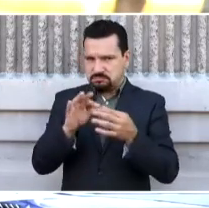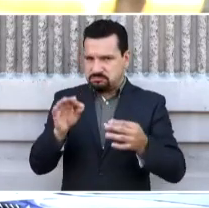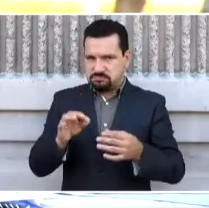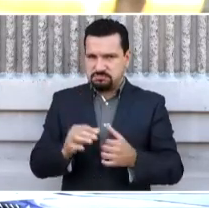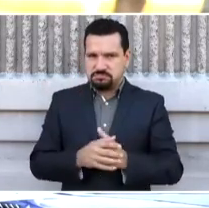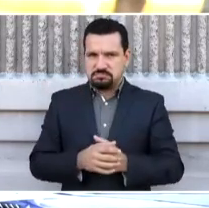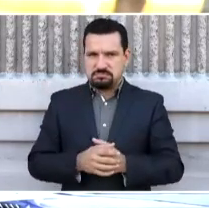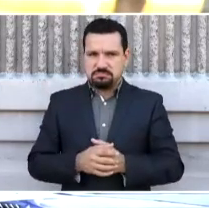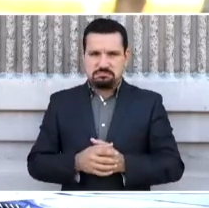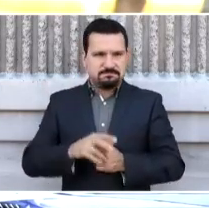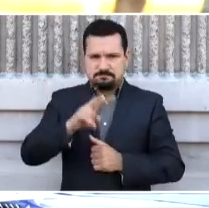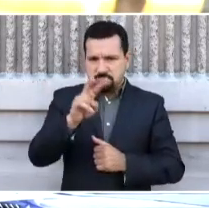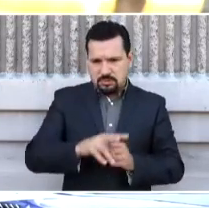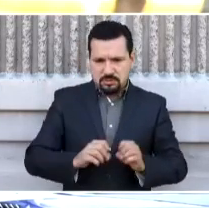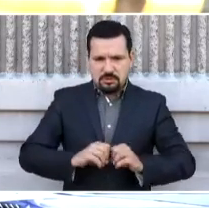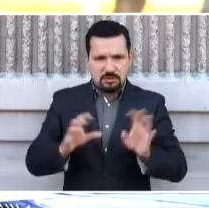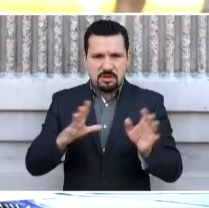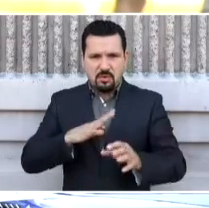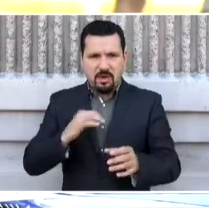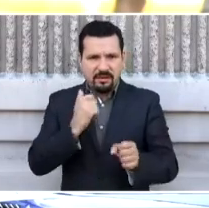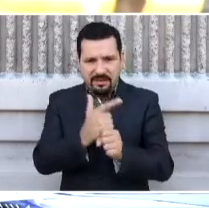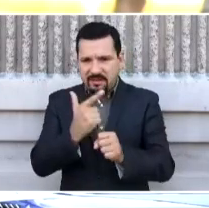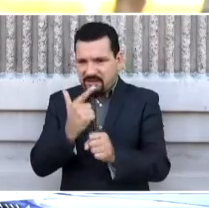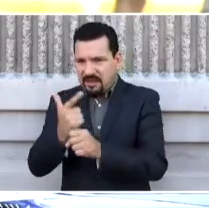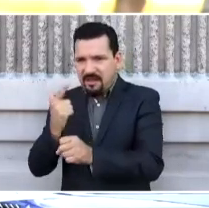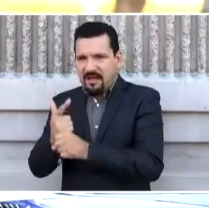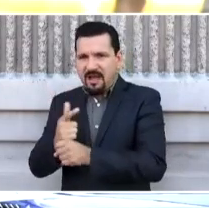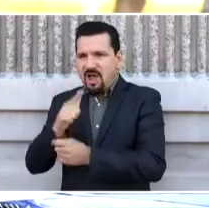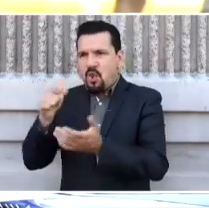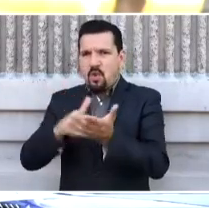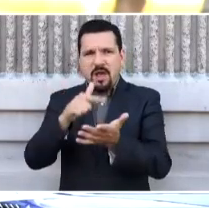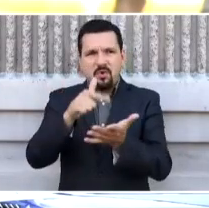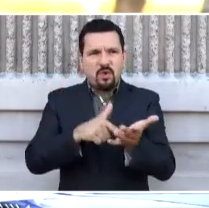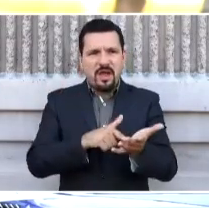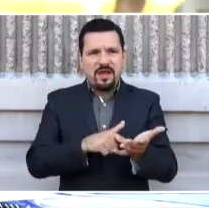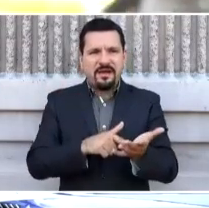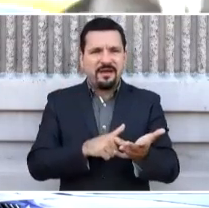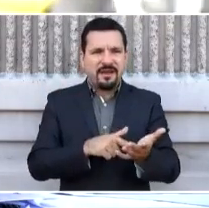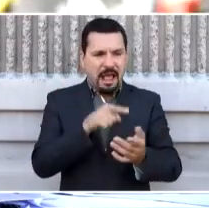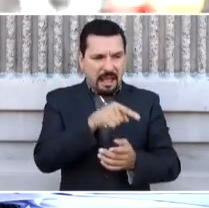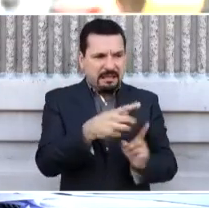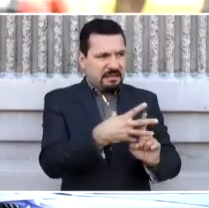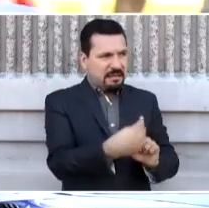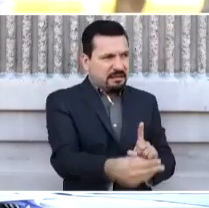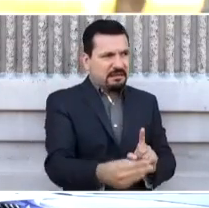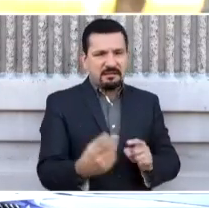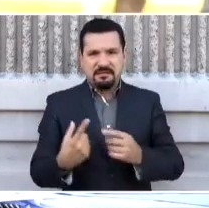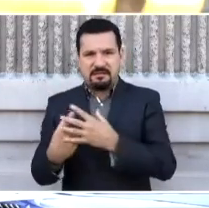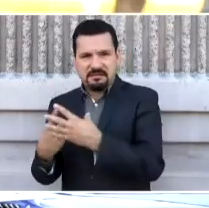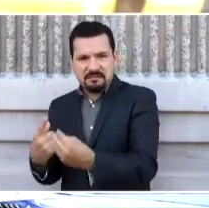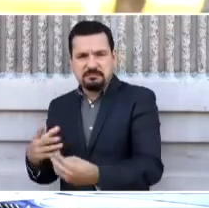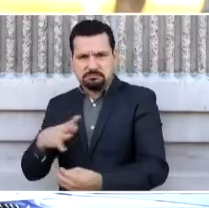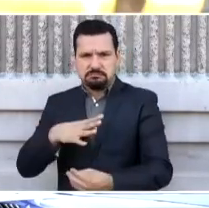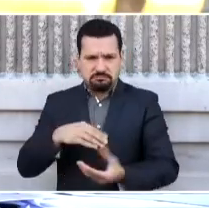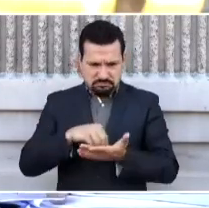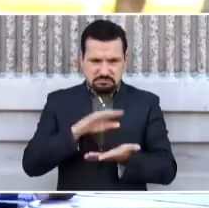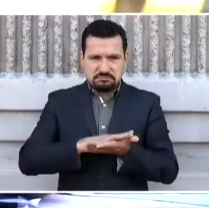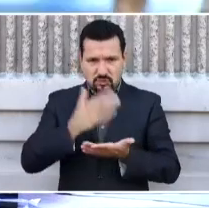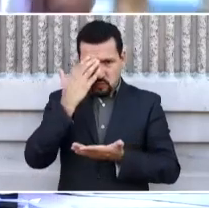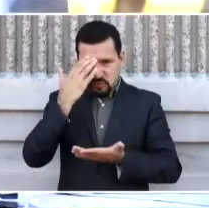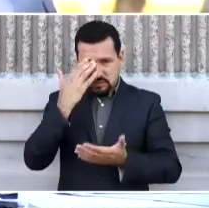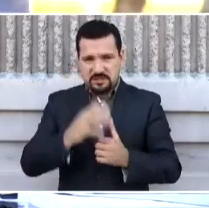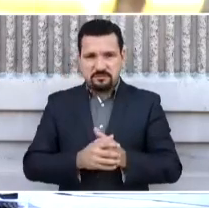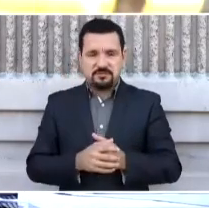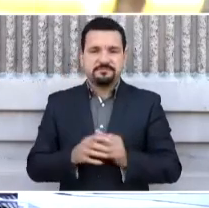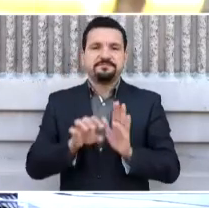Por supuesto que tenemos identificados todas las unidades de salud en donde han ocurrido brotes, sí los tenemos.